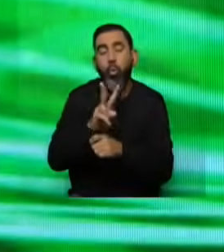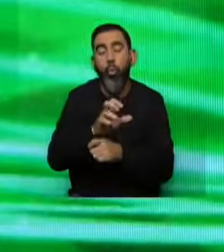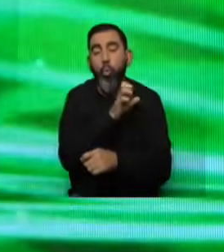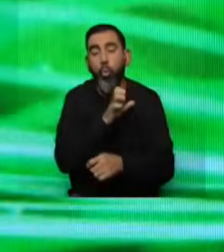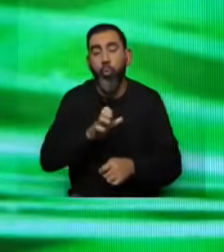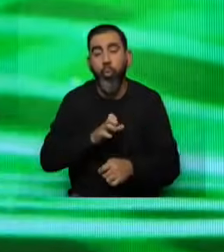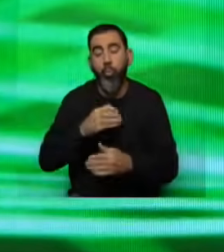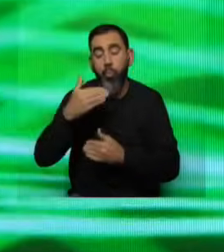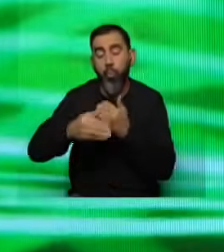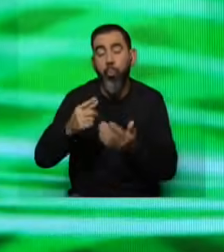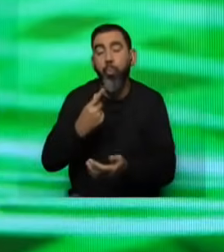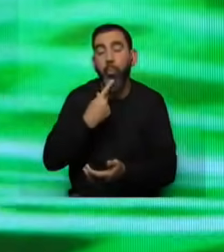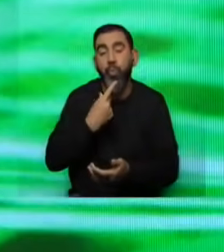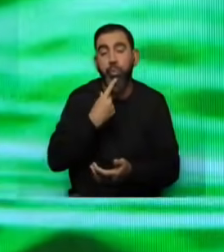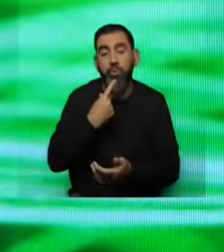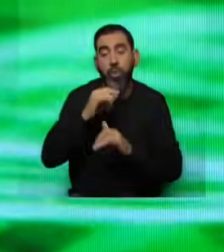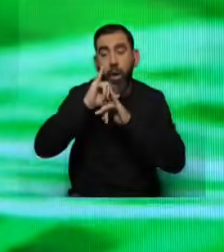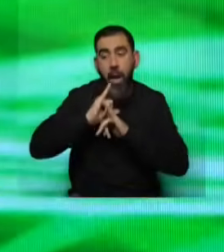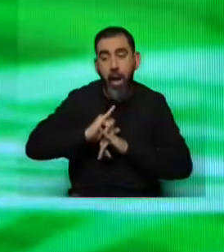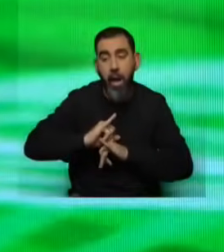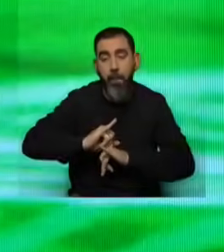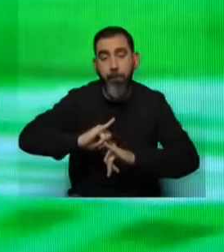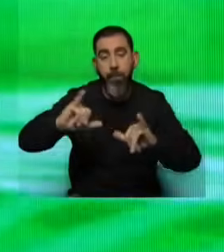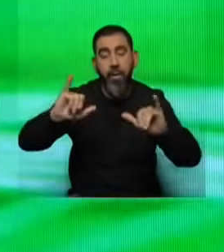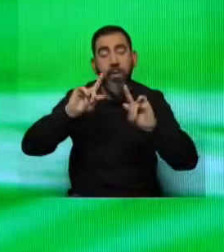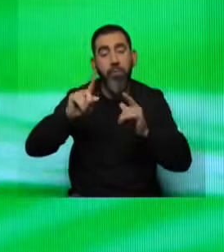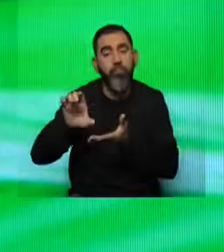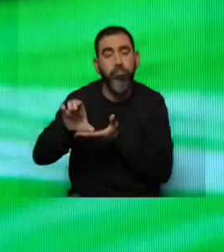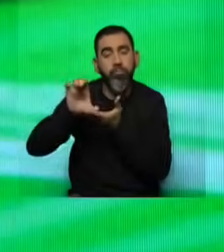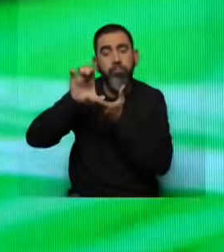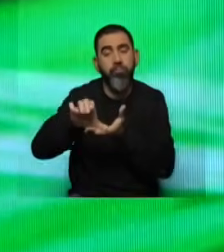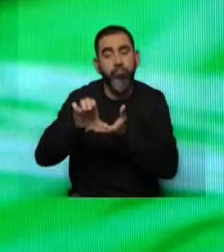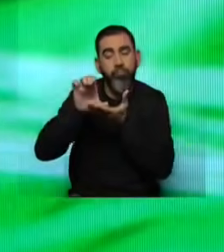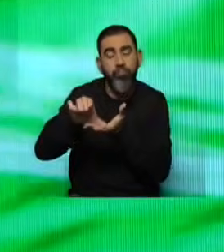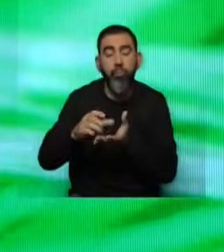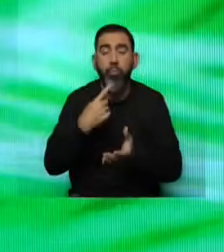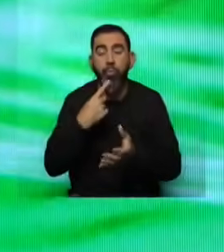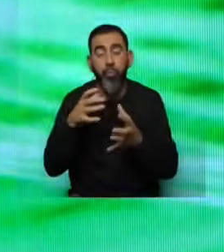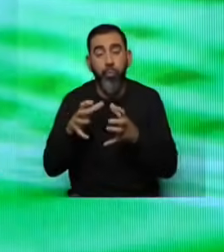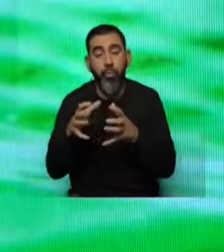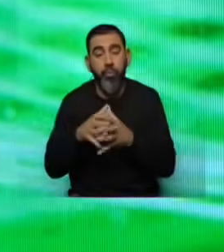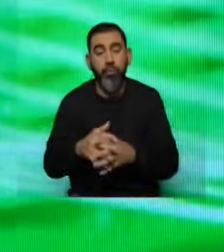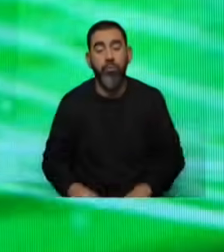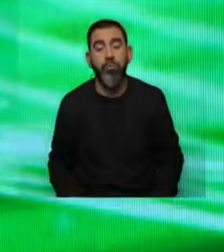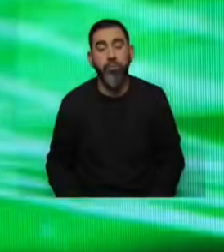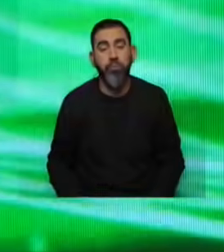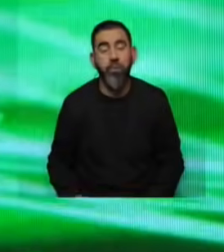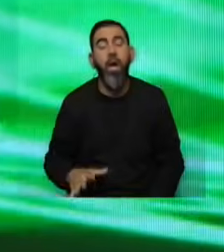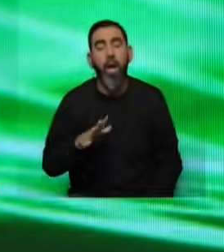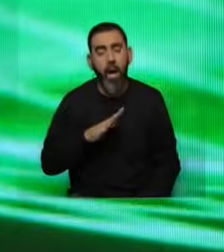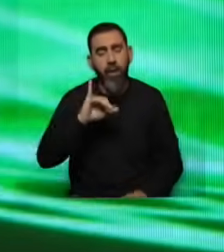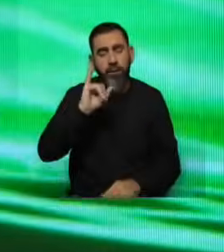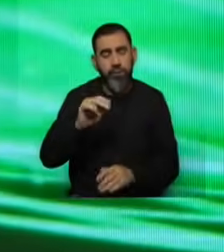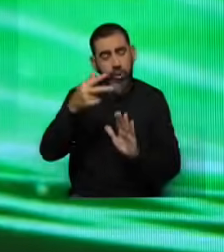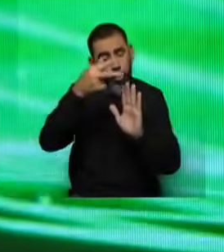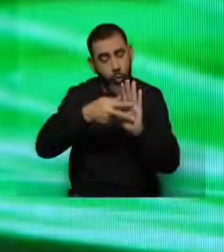sobre los procesos políticos las campañas electorales y sobre todo el financiamiento permanente de los partidos políticos No es que no existe un marco